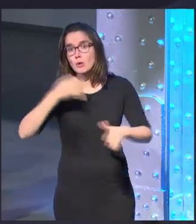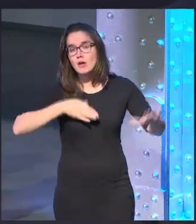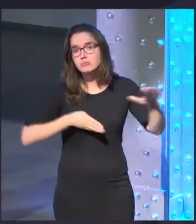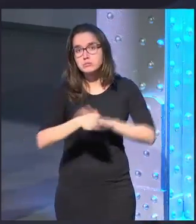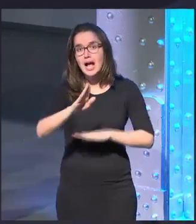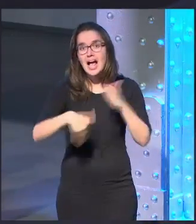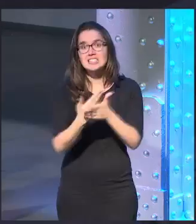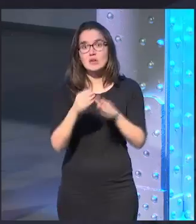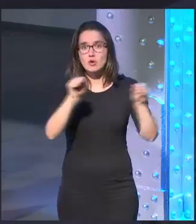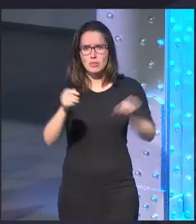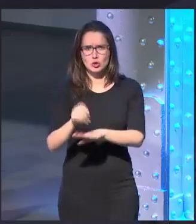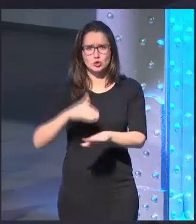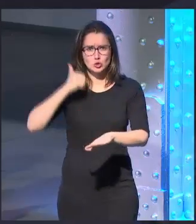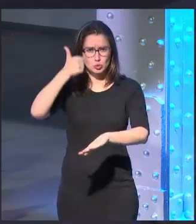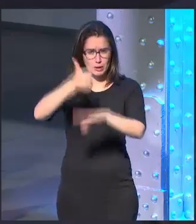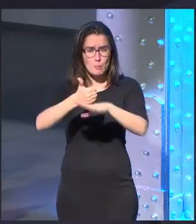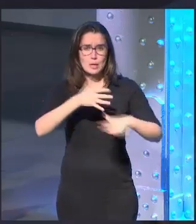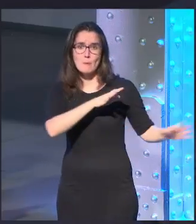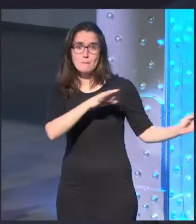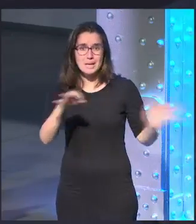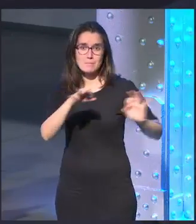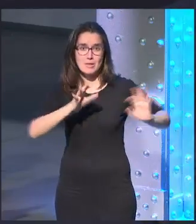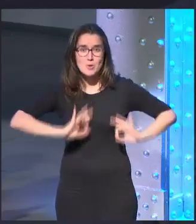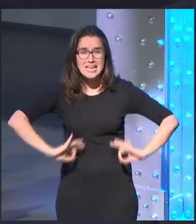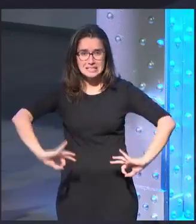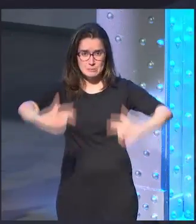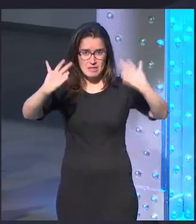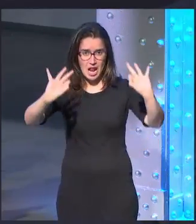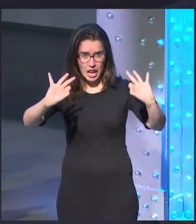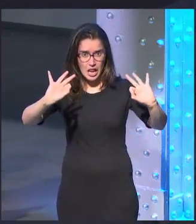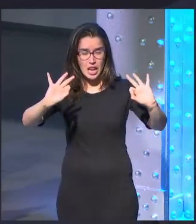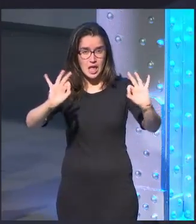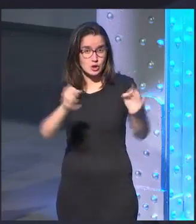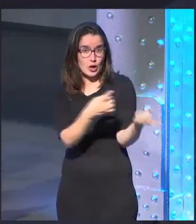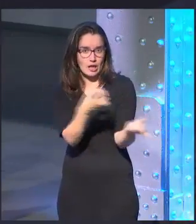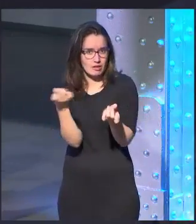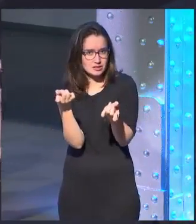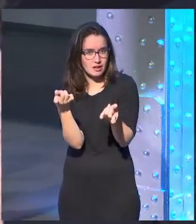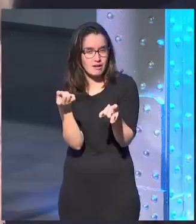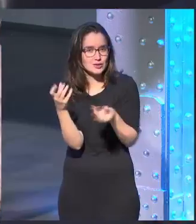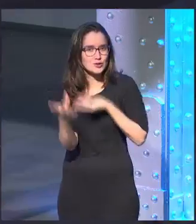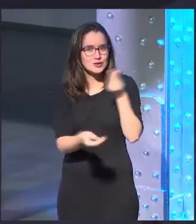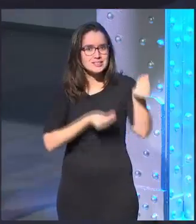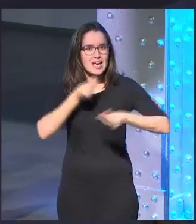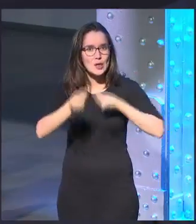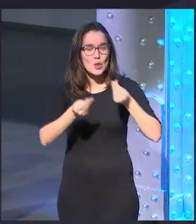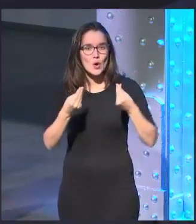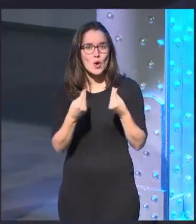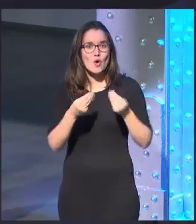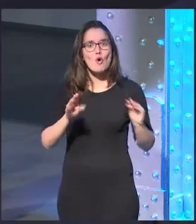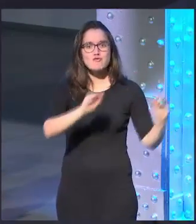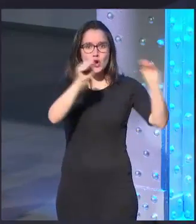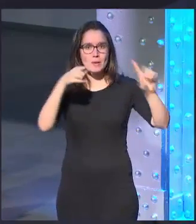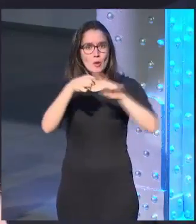una formación superior. Pero tienen una preparación muy especializada en eso que necesitaban y eso se hizo con formación para